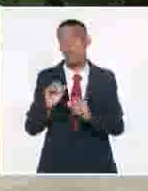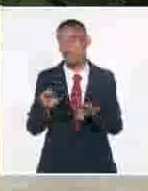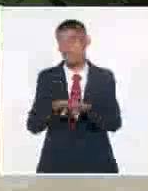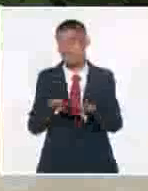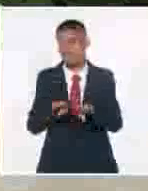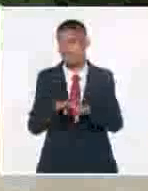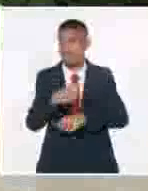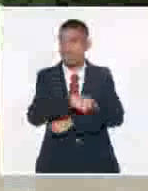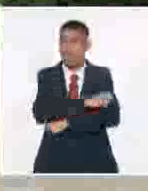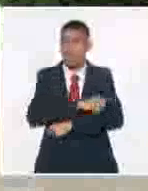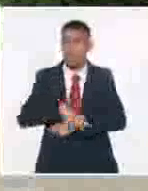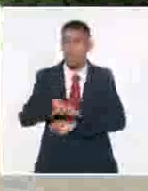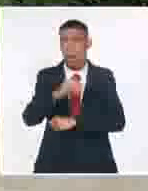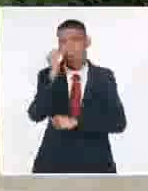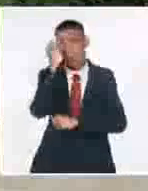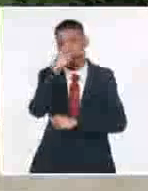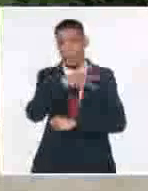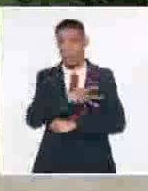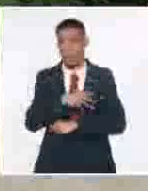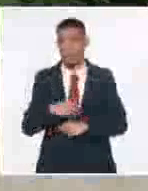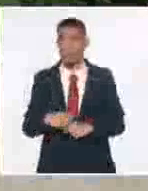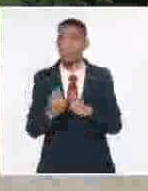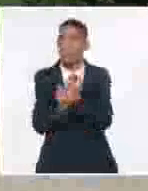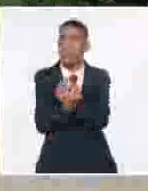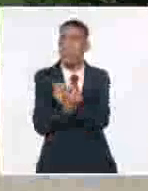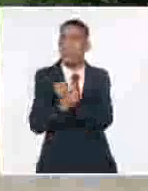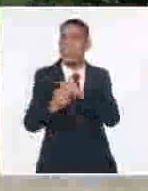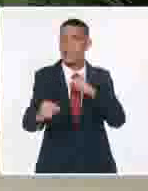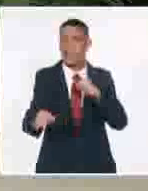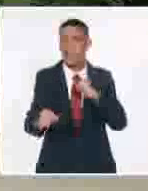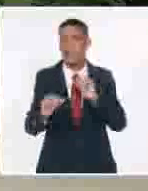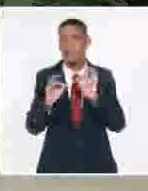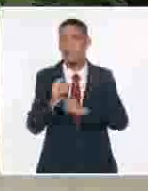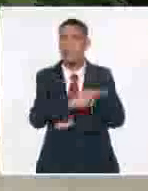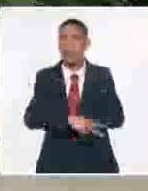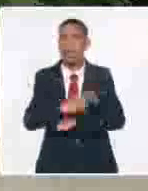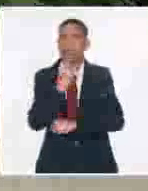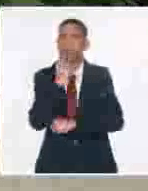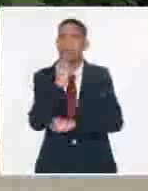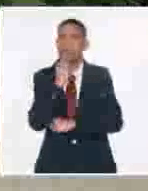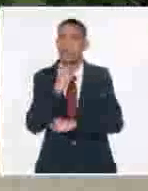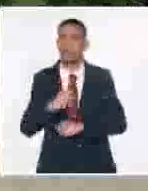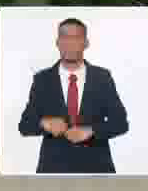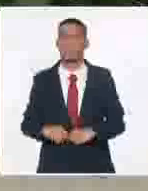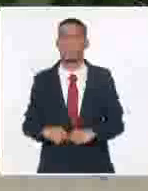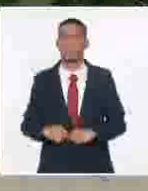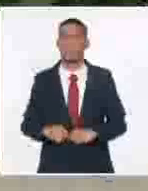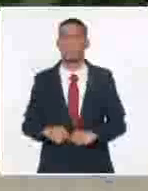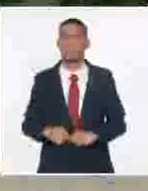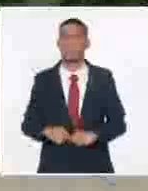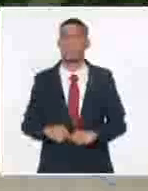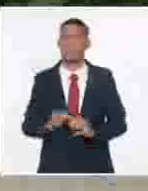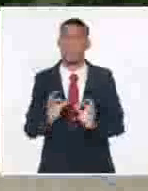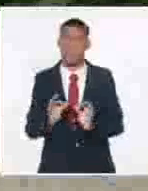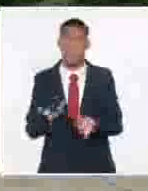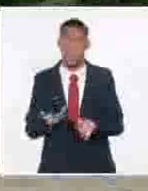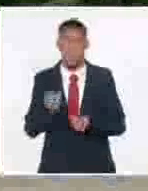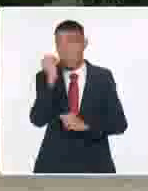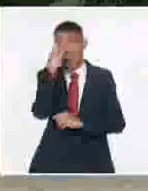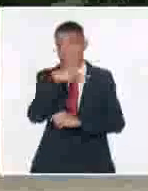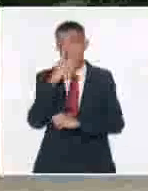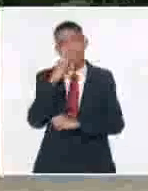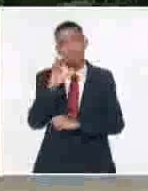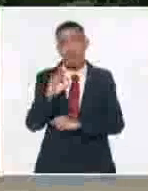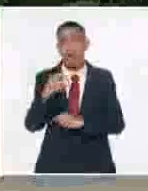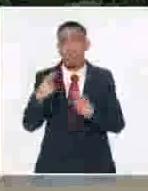pueblo palestino a la libre determinación y a construir su propio Estado, un Estado